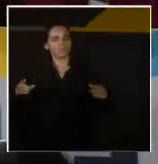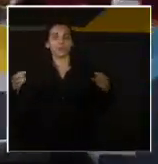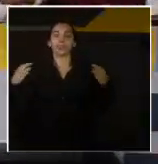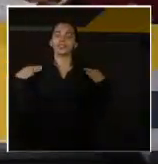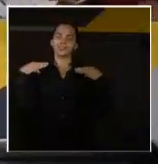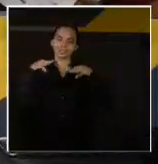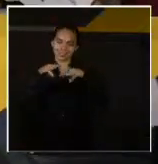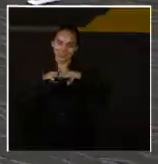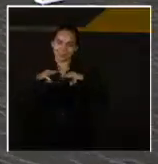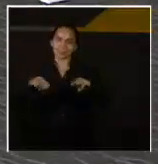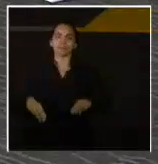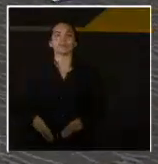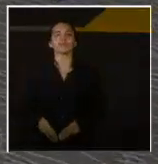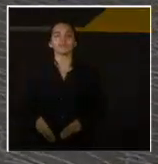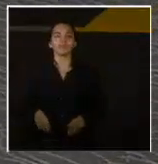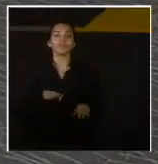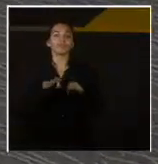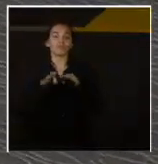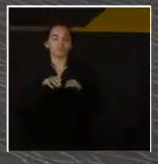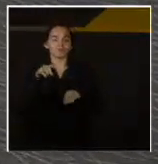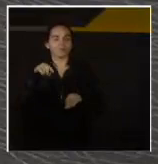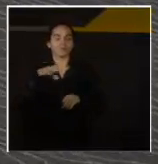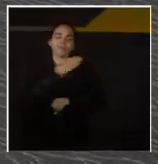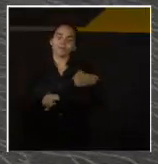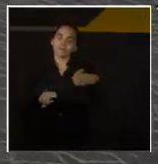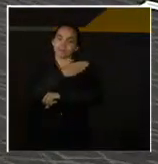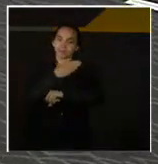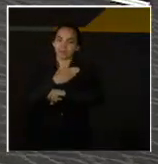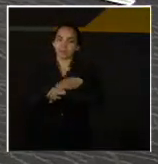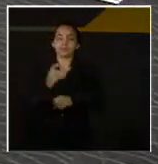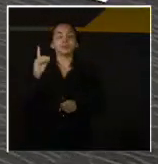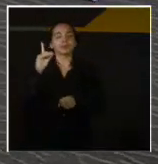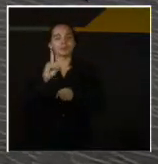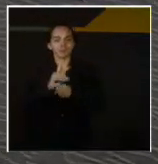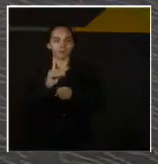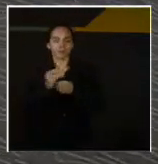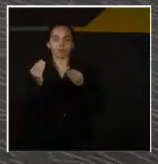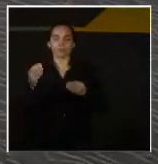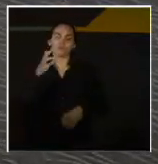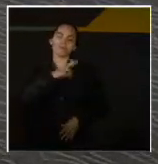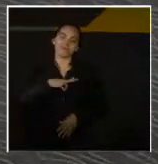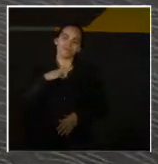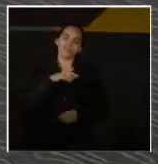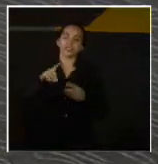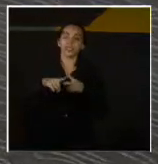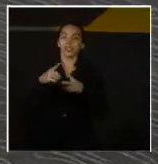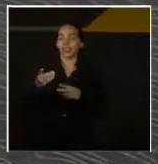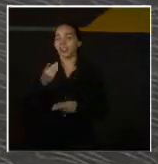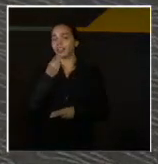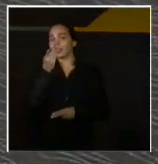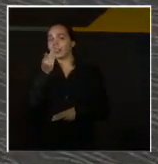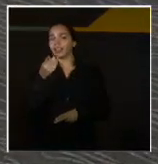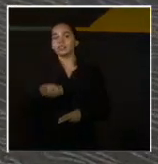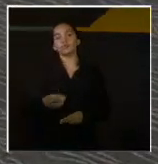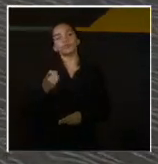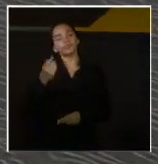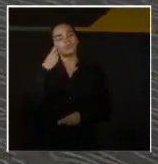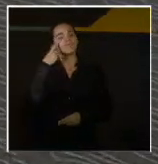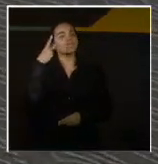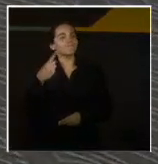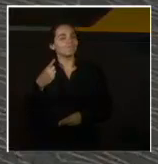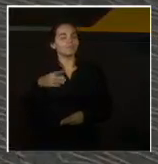maestros, a mis colaboradores, a mis compañeros en su día. Y voy a empezar diciéndoles que, como ustedes ya